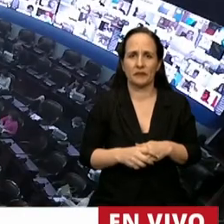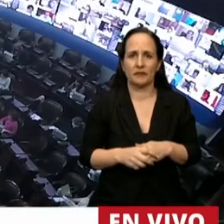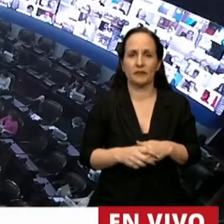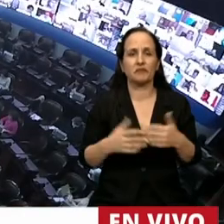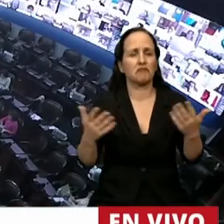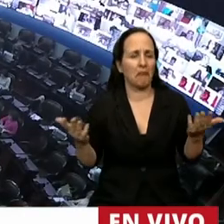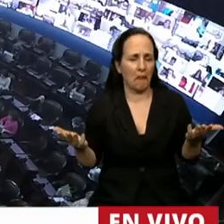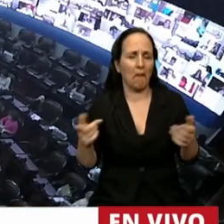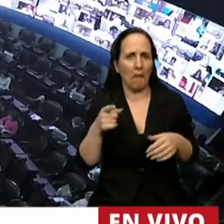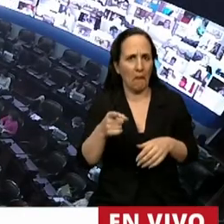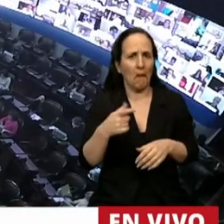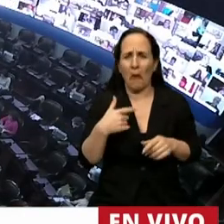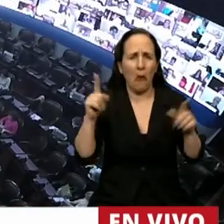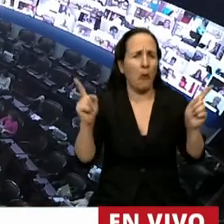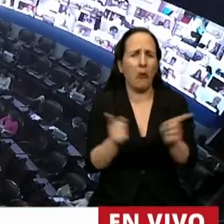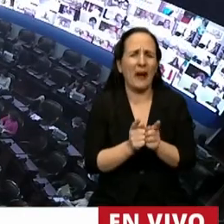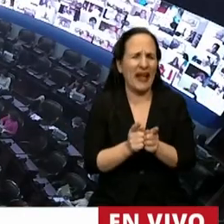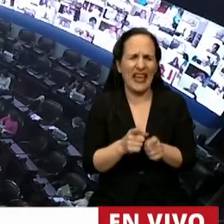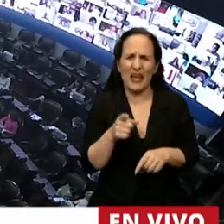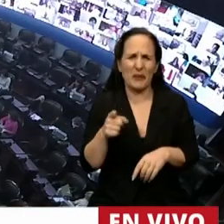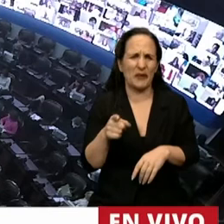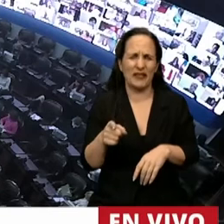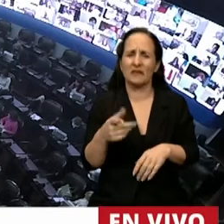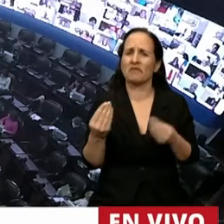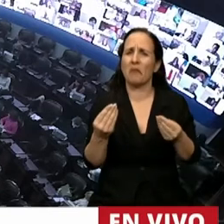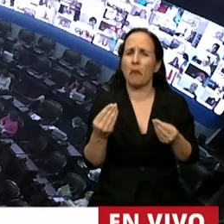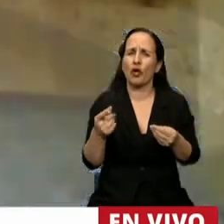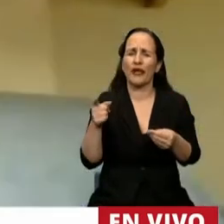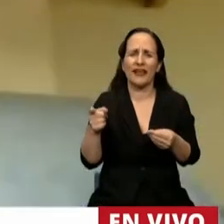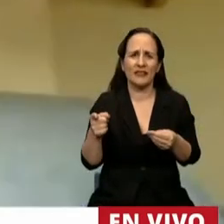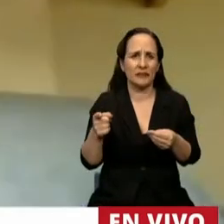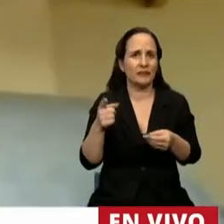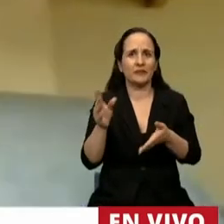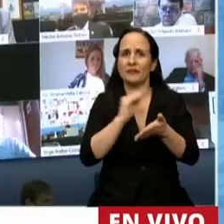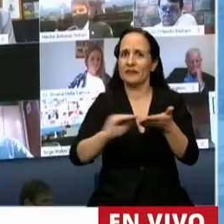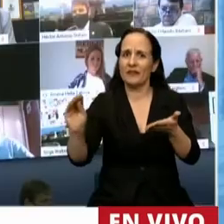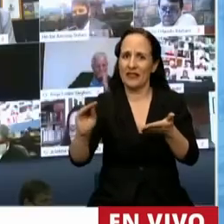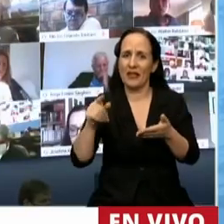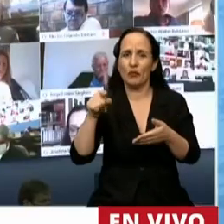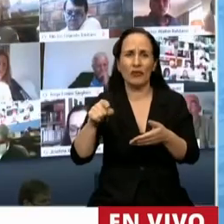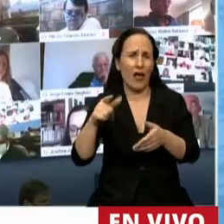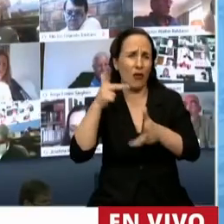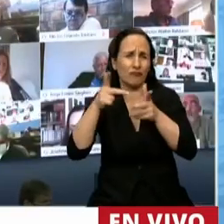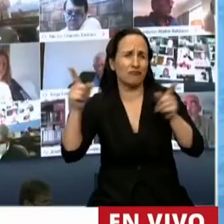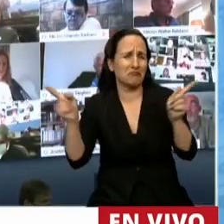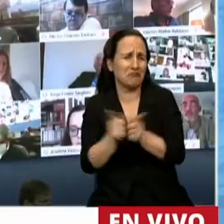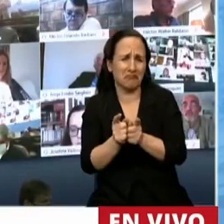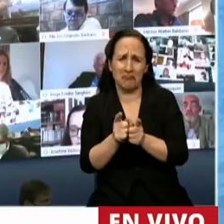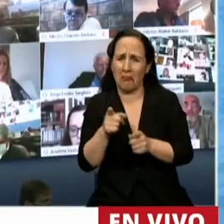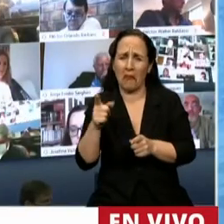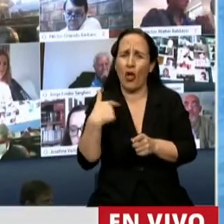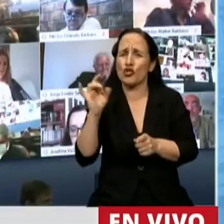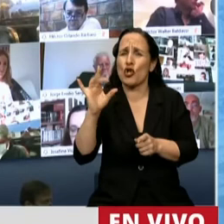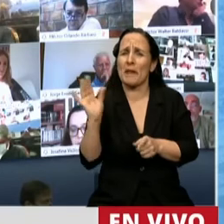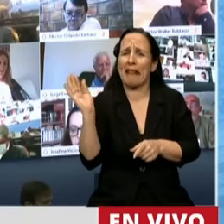Gracias, presidente. Sumamente breve porque la síntesis que ha hecho el diputado Fernández ha sido perfecta. Agregar